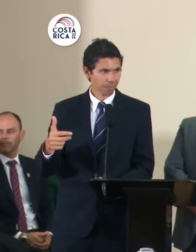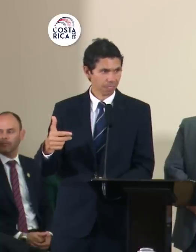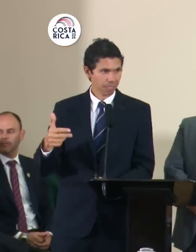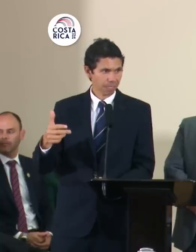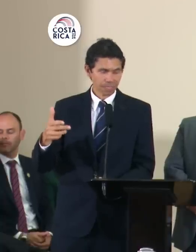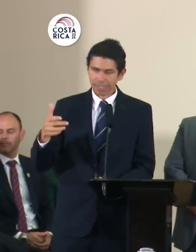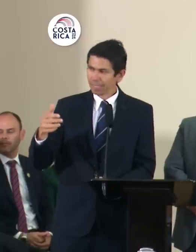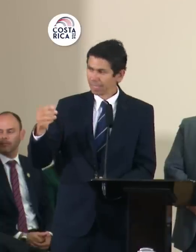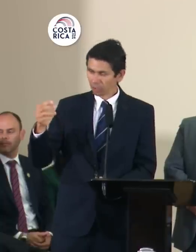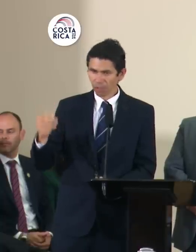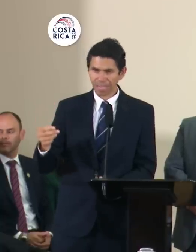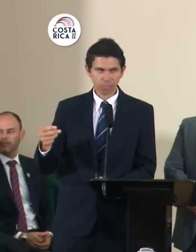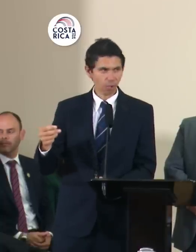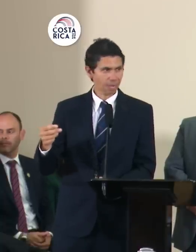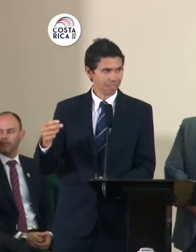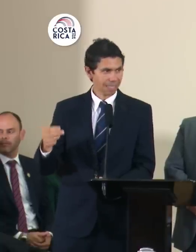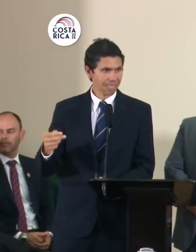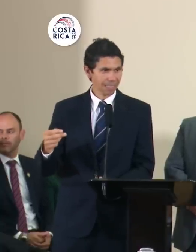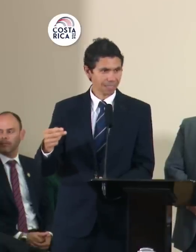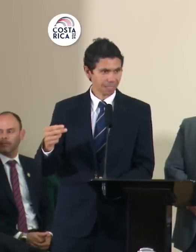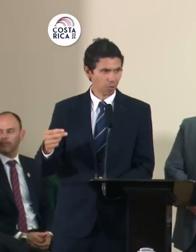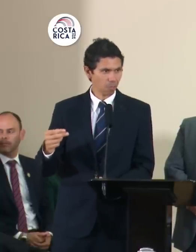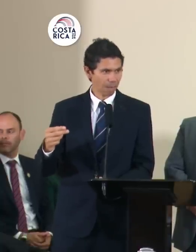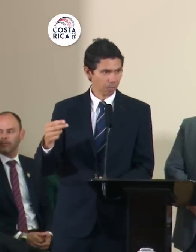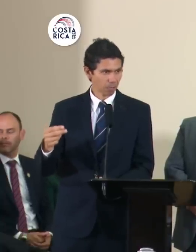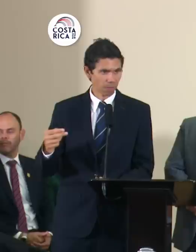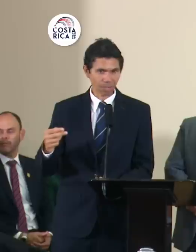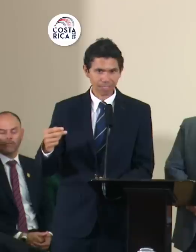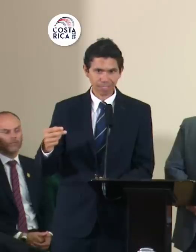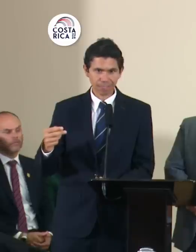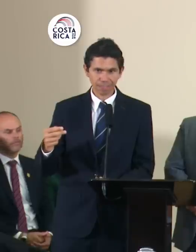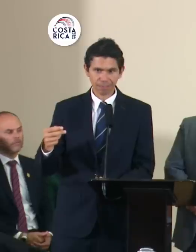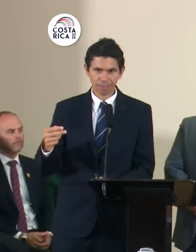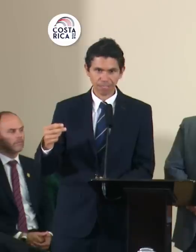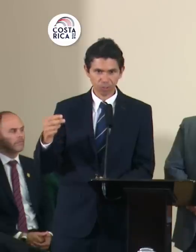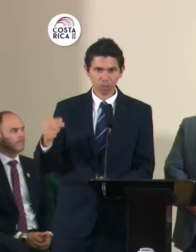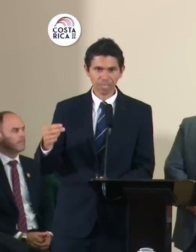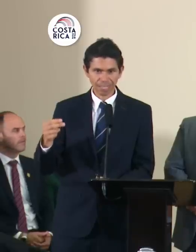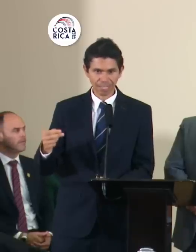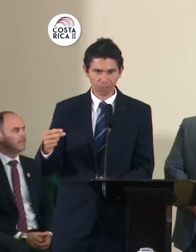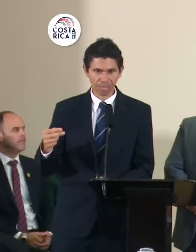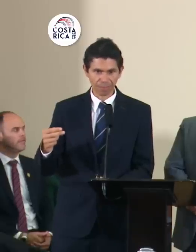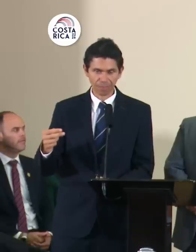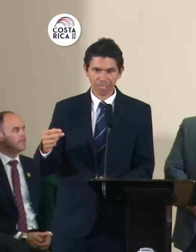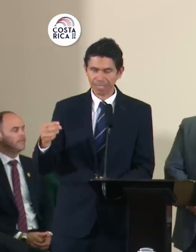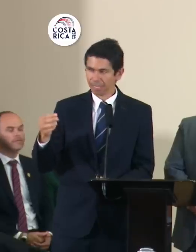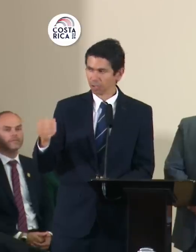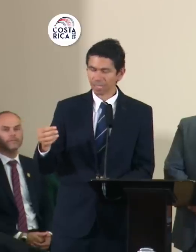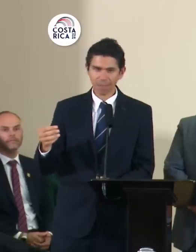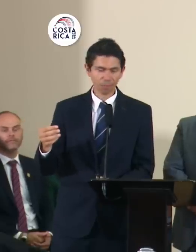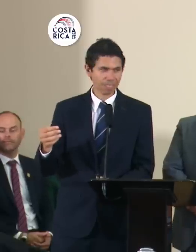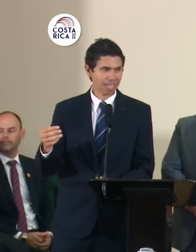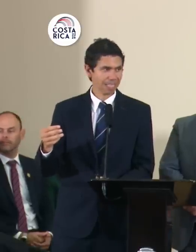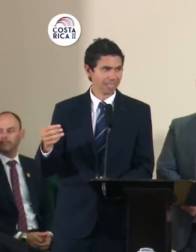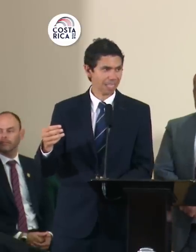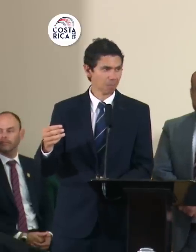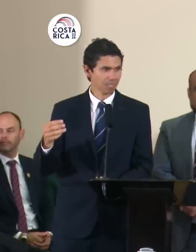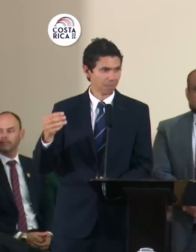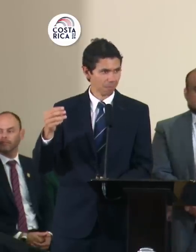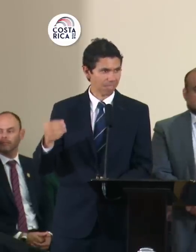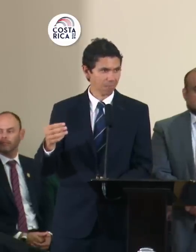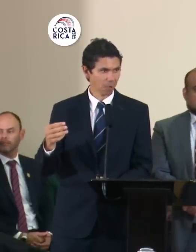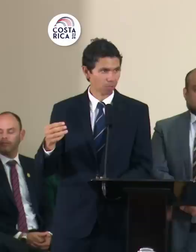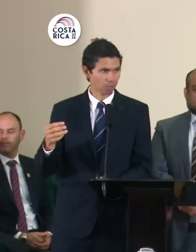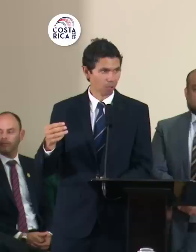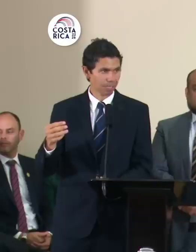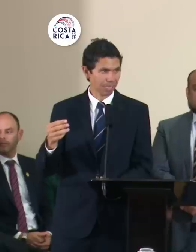comunidades, todas las obras de diques que se ocuparon no fueron hechas. Eso es zona de llanura. Y en zona de montaña